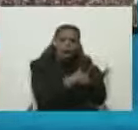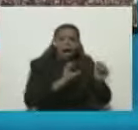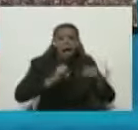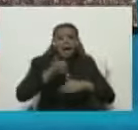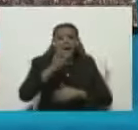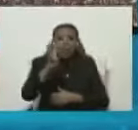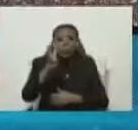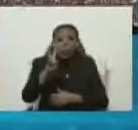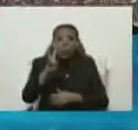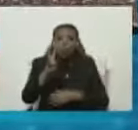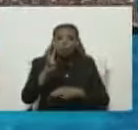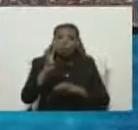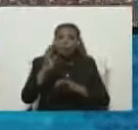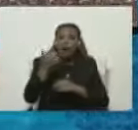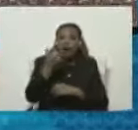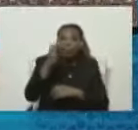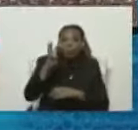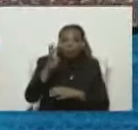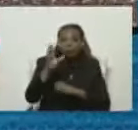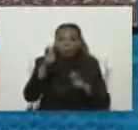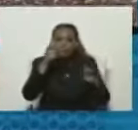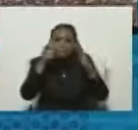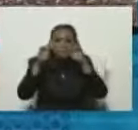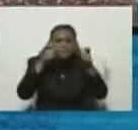14 mediciones que se han hecho.